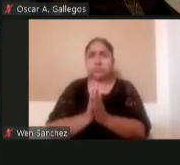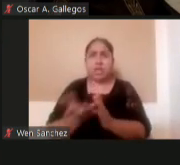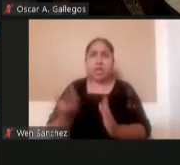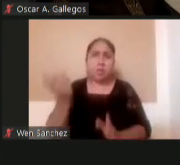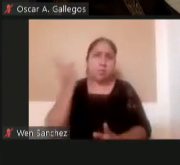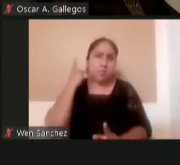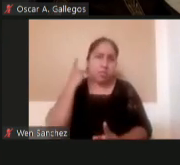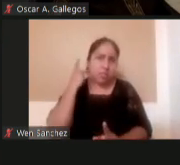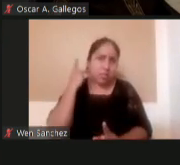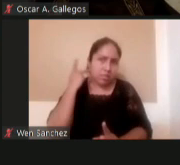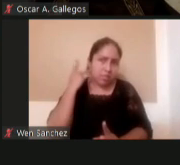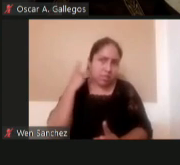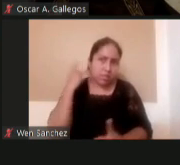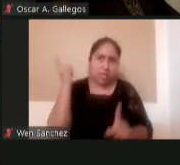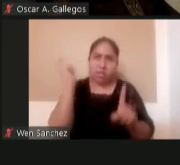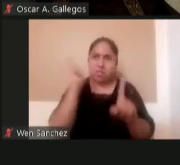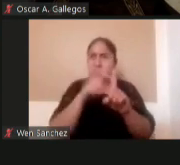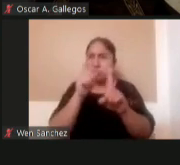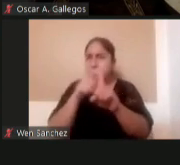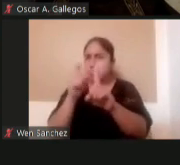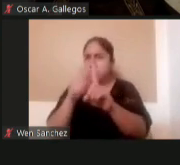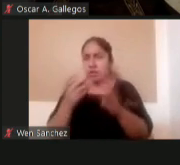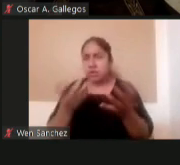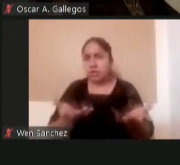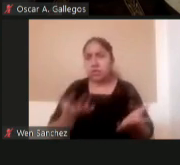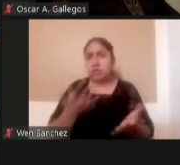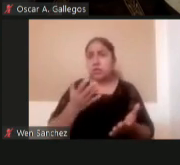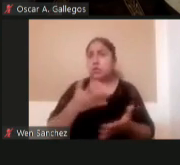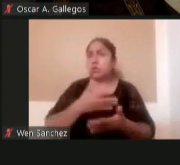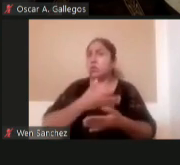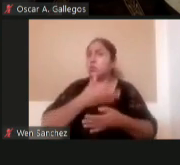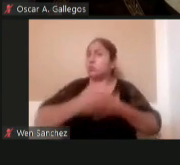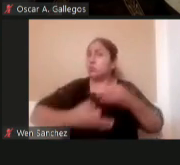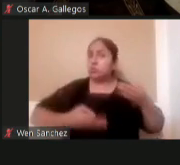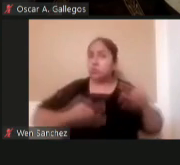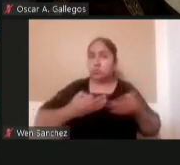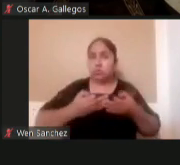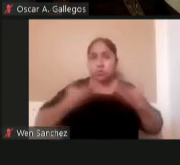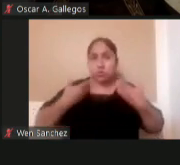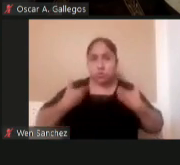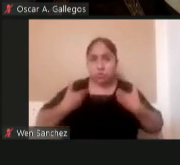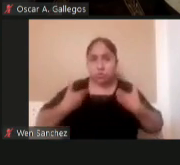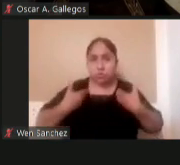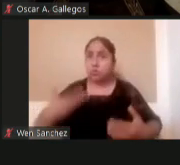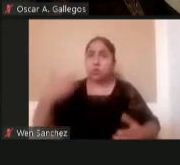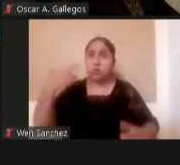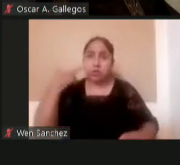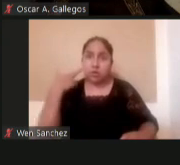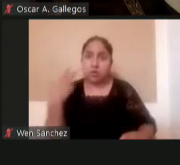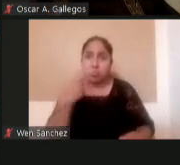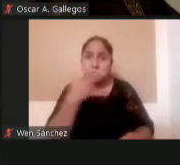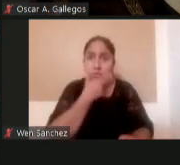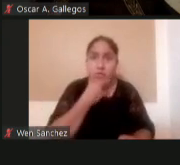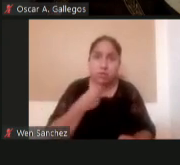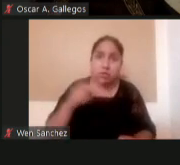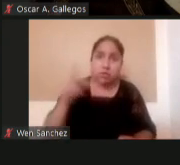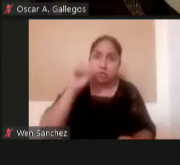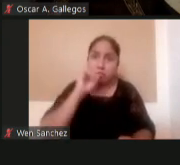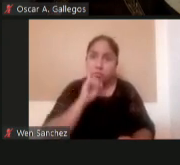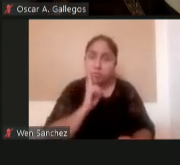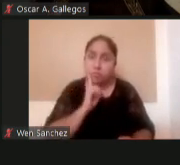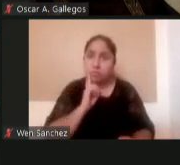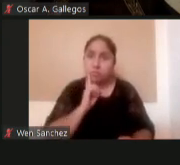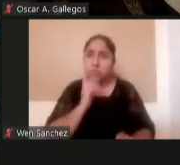los problemas de la comunidad. Todos, creo, los regidores, de alguna manera hemos sido